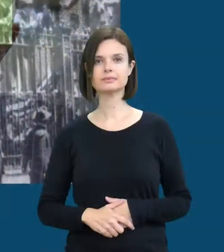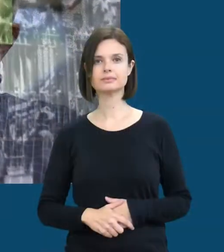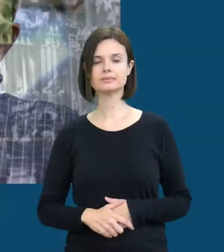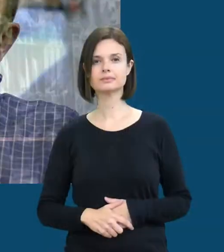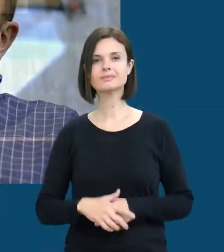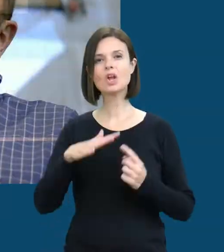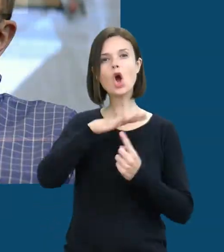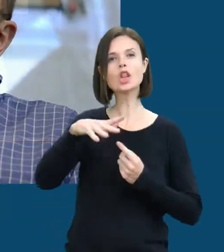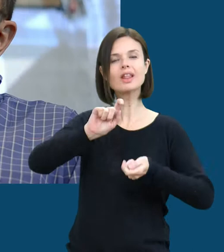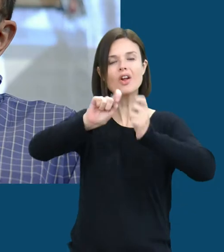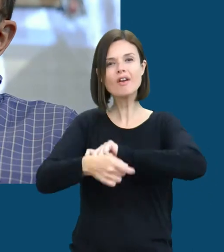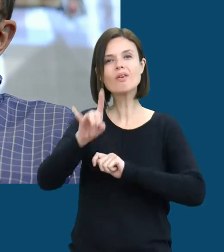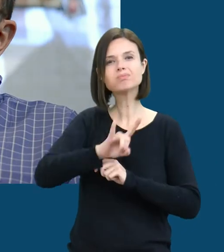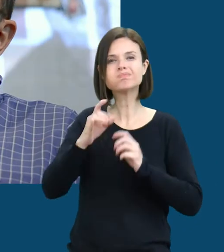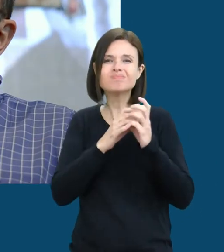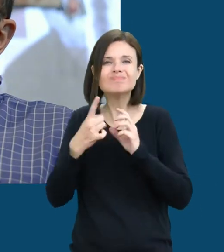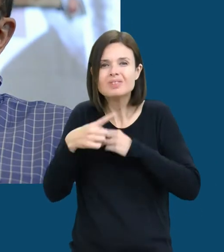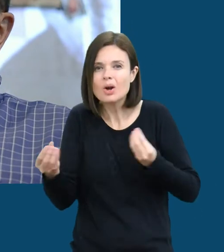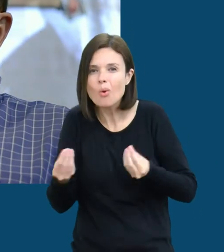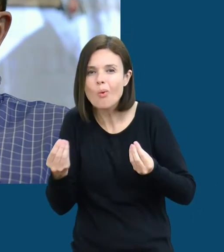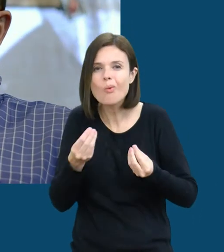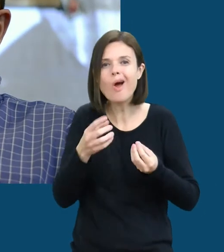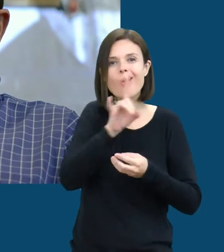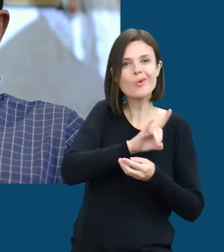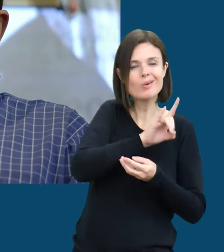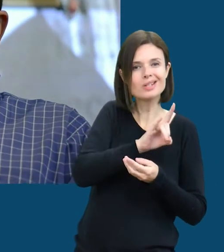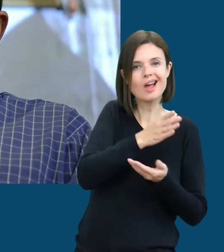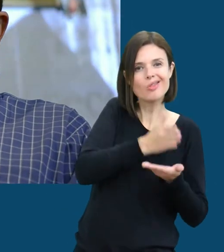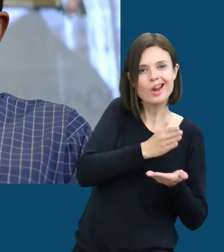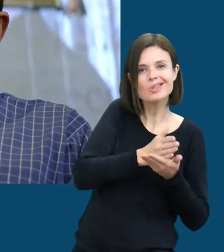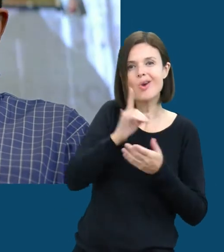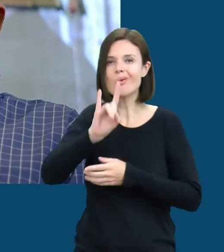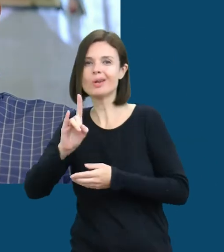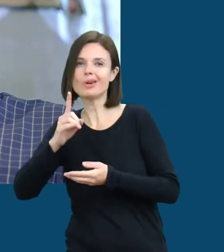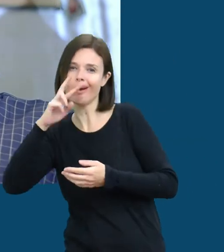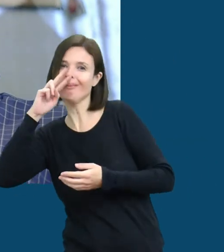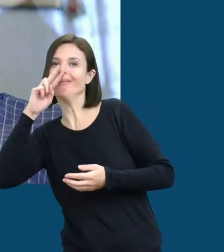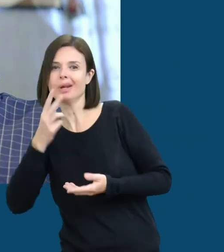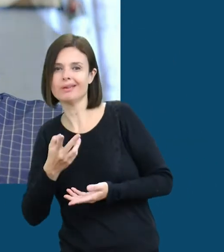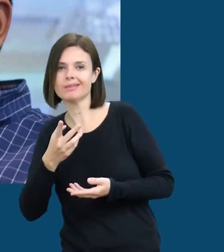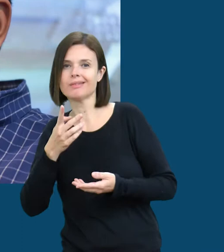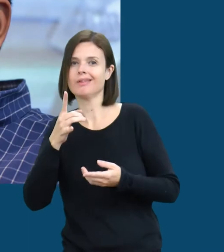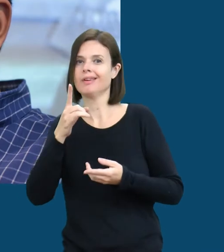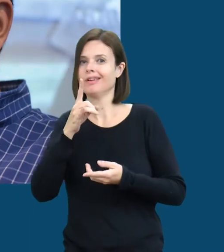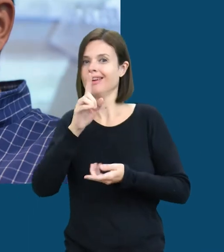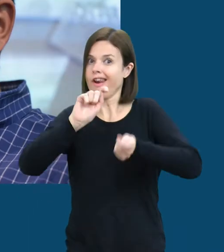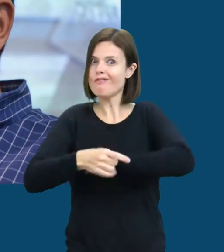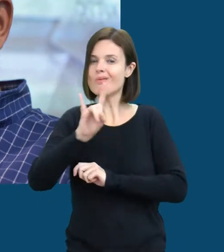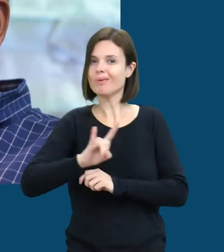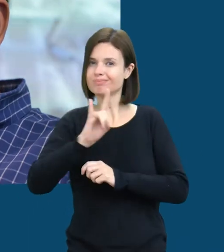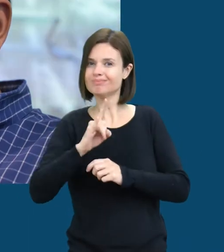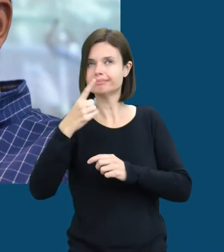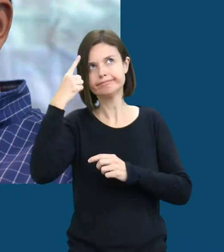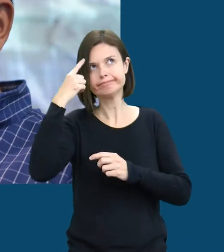En el contexto de la reforma, el gran debate era si la universidad era un derecho o un privilegio. Y la reforma probablemente sea la primera que levanta la bandera de